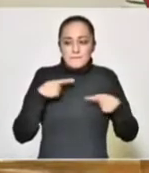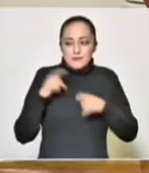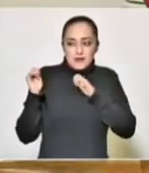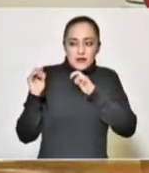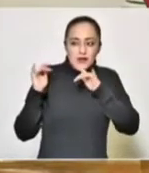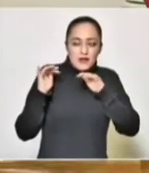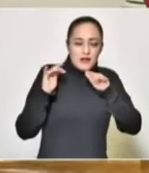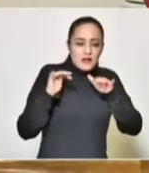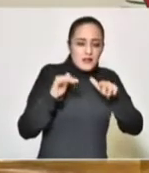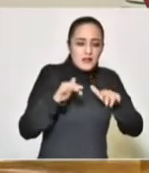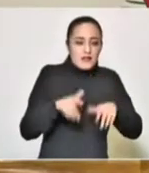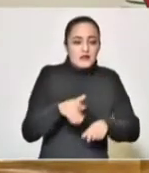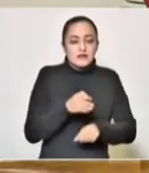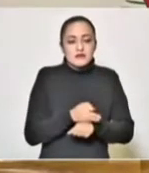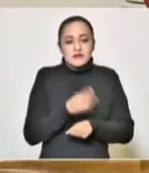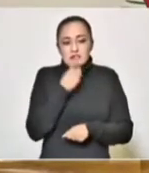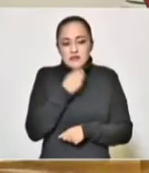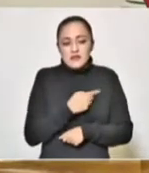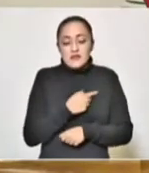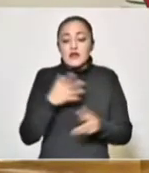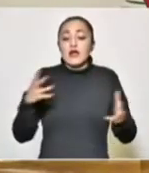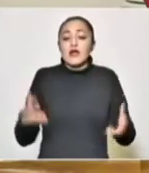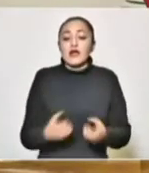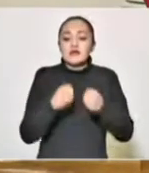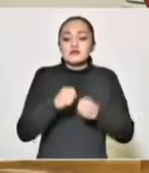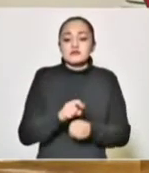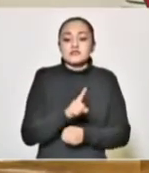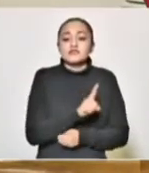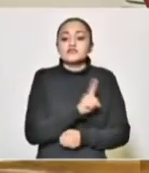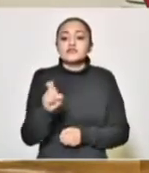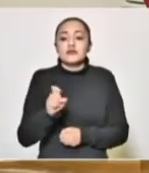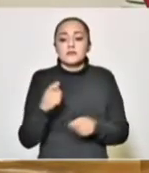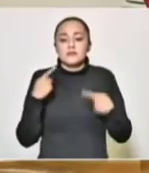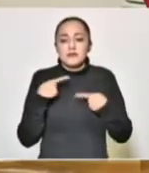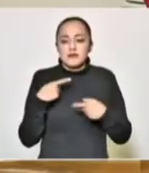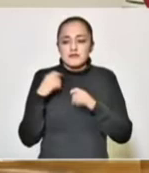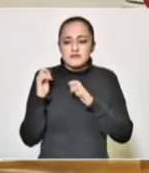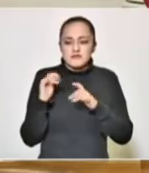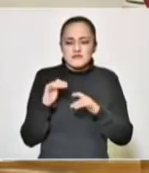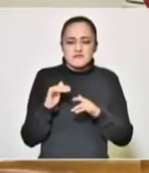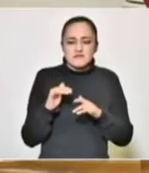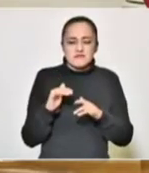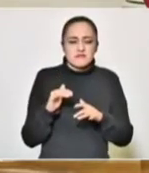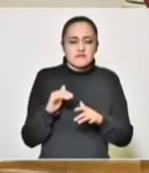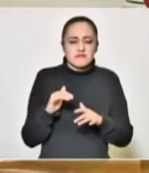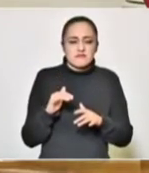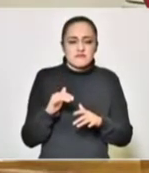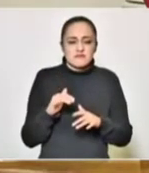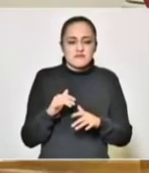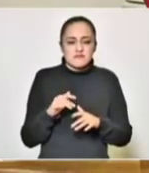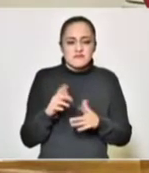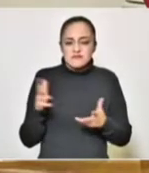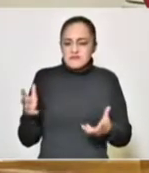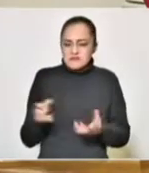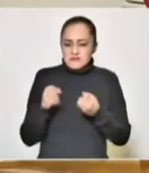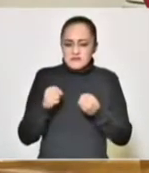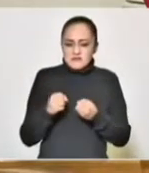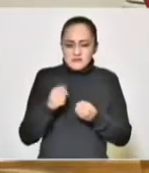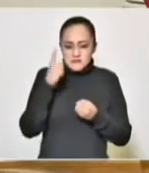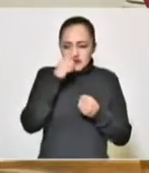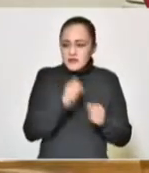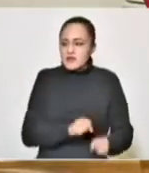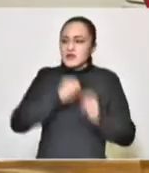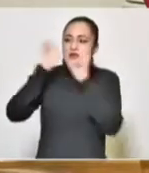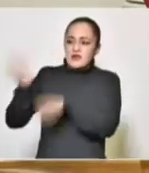las autoridades rescatamos 100.000 inmigrantes y lo rescatamos para enviarlos a su